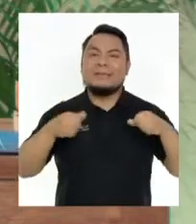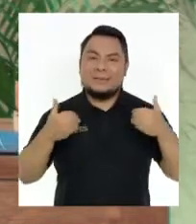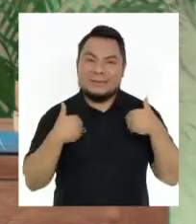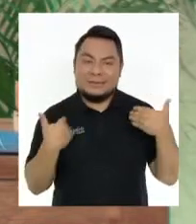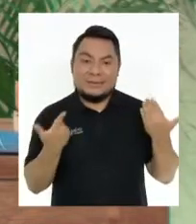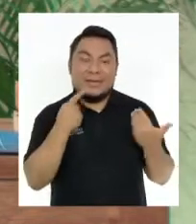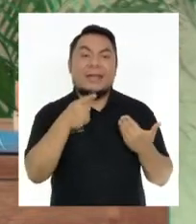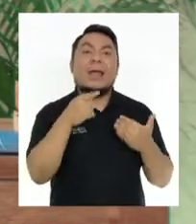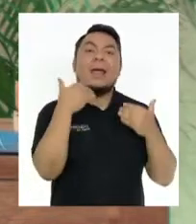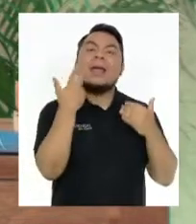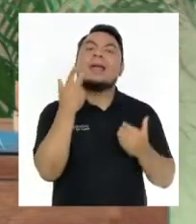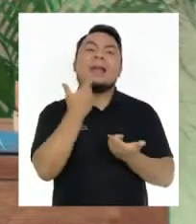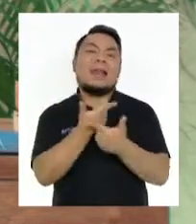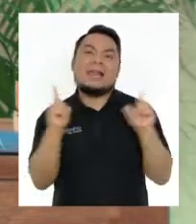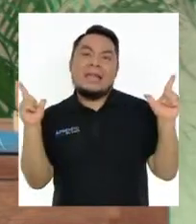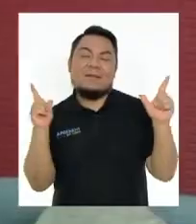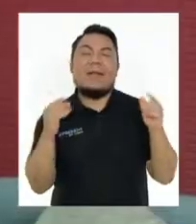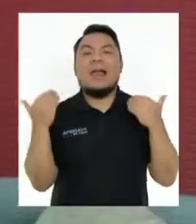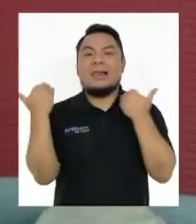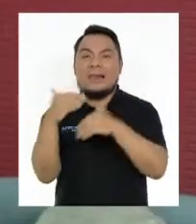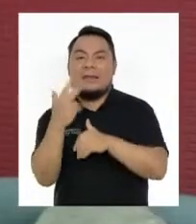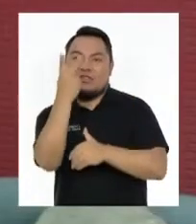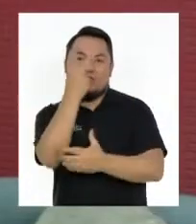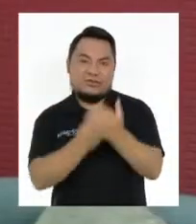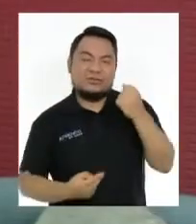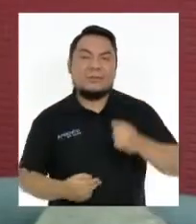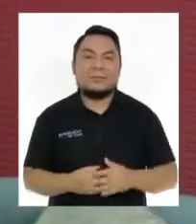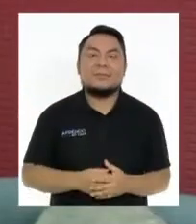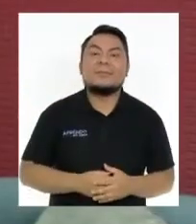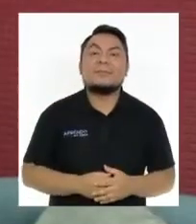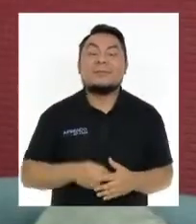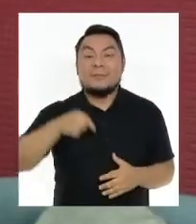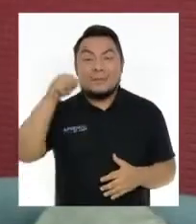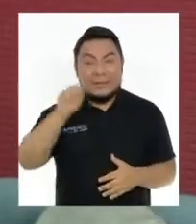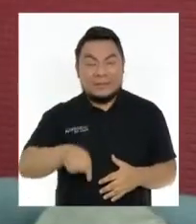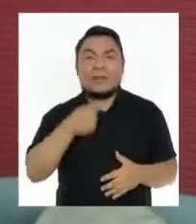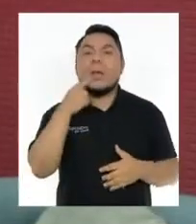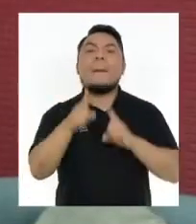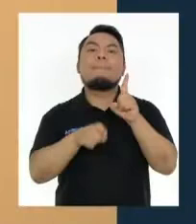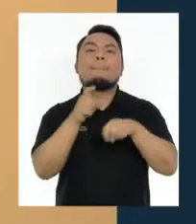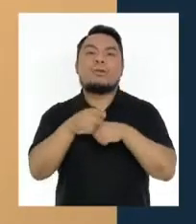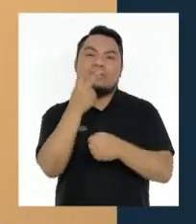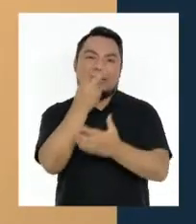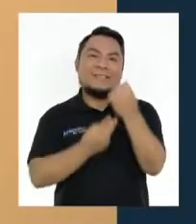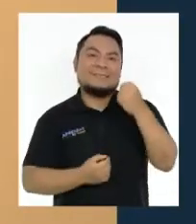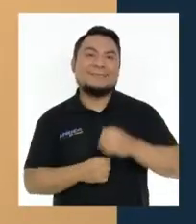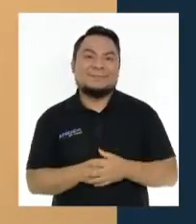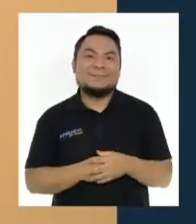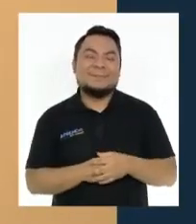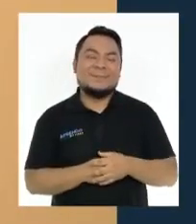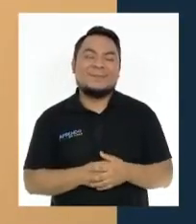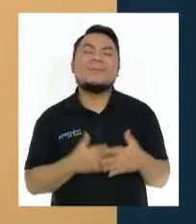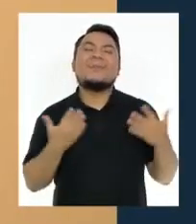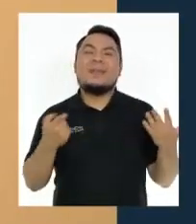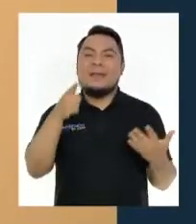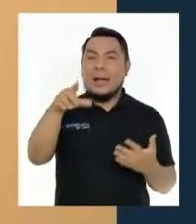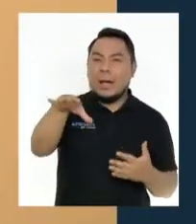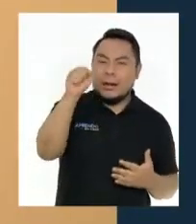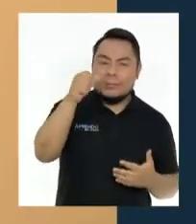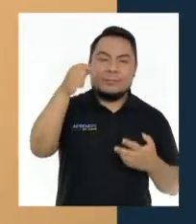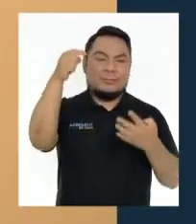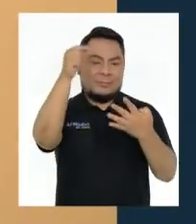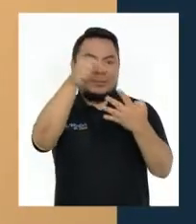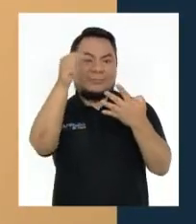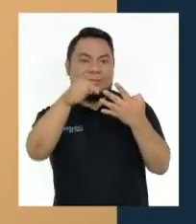es cerrada y otra que es abierta. Esta es una pregunta mixta. Ya tienen identificado los tipos